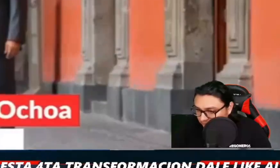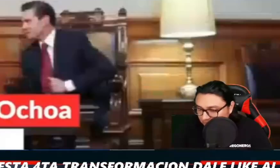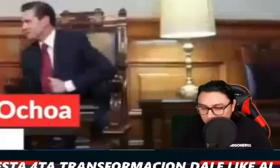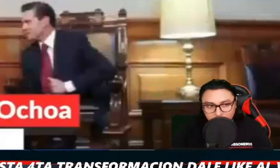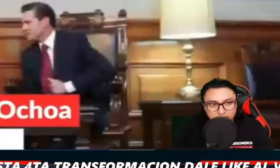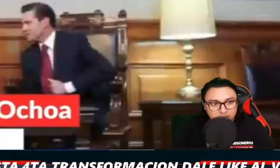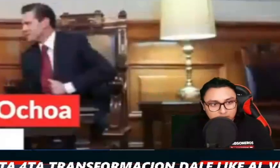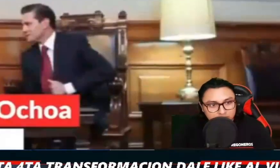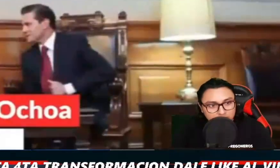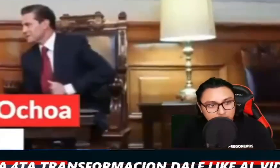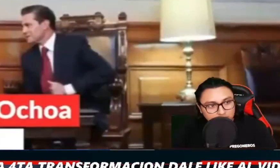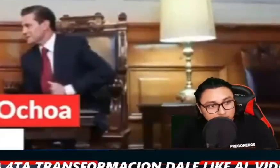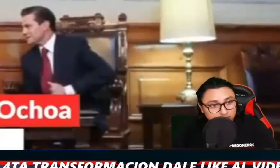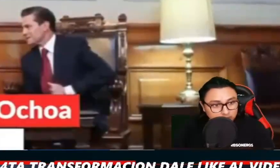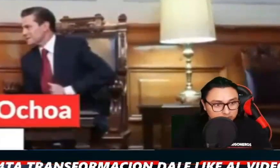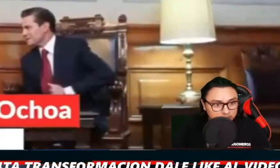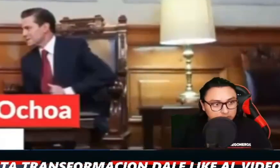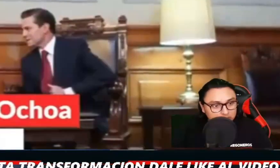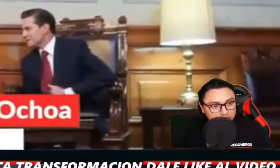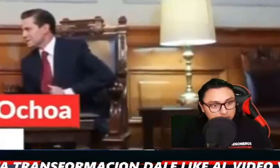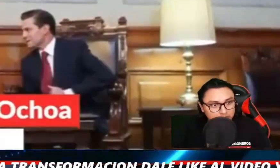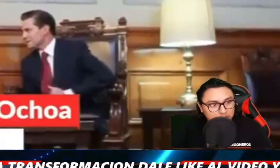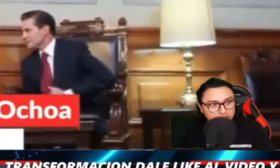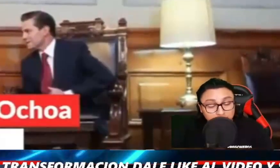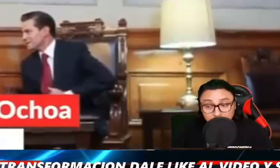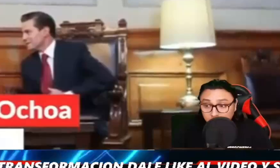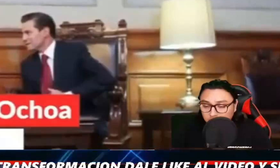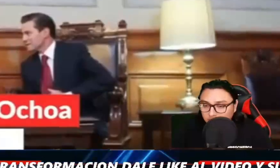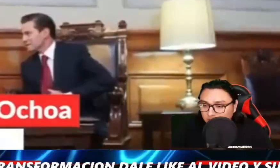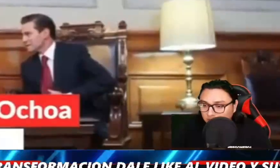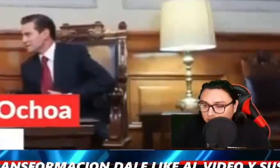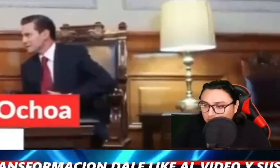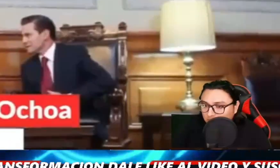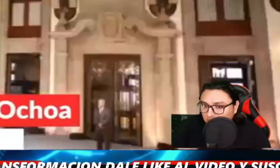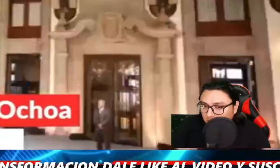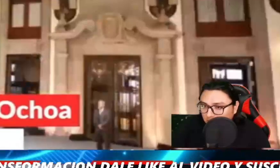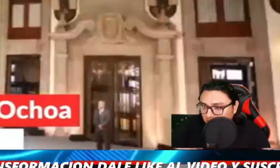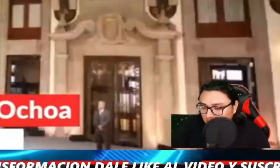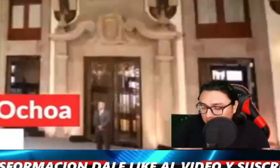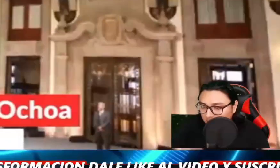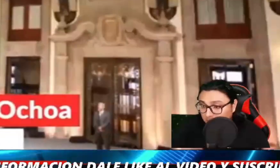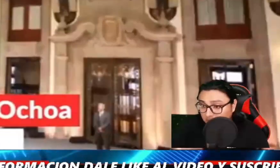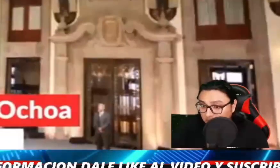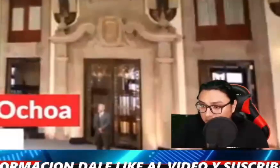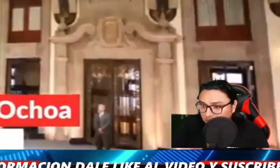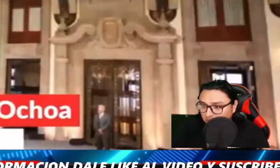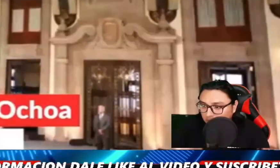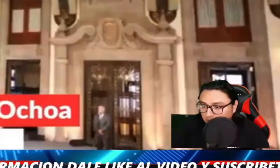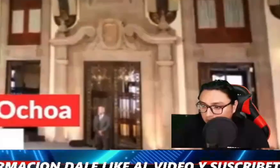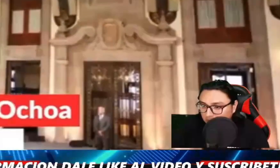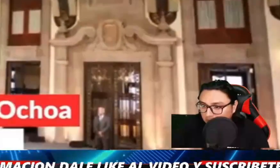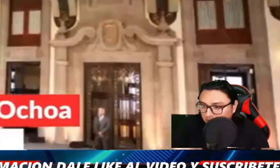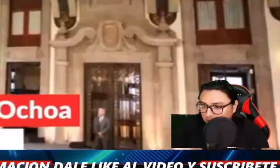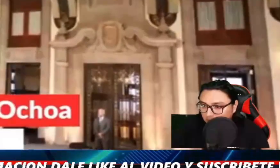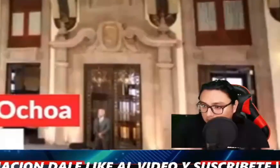Cámara de Diputados de cerca del 18% en contra de lo que dice la Constitución,